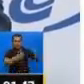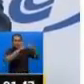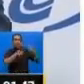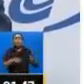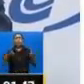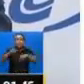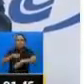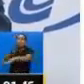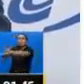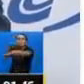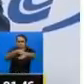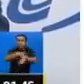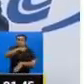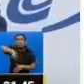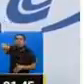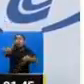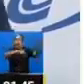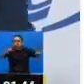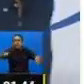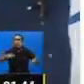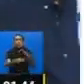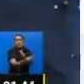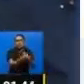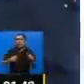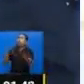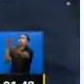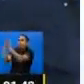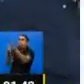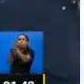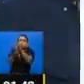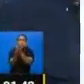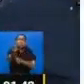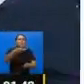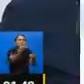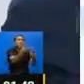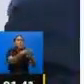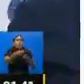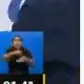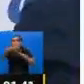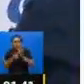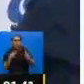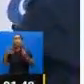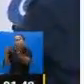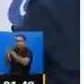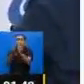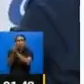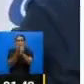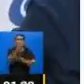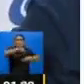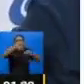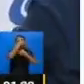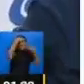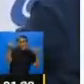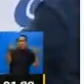a congresistas. Como congresista denuncié las relaciones con nombre propio entre el paramilitarismo